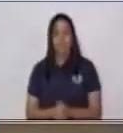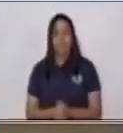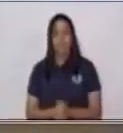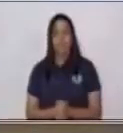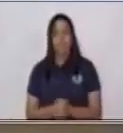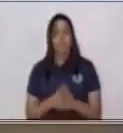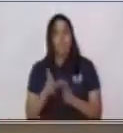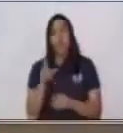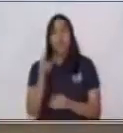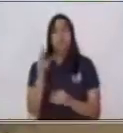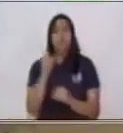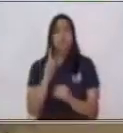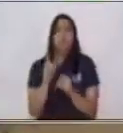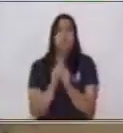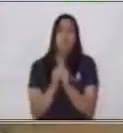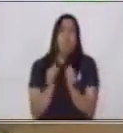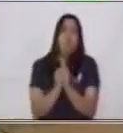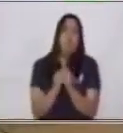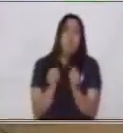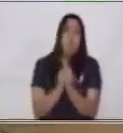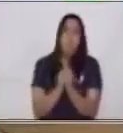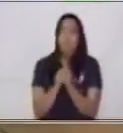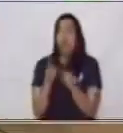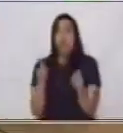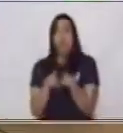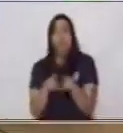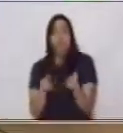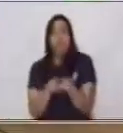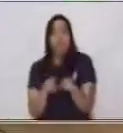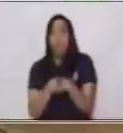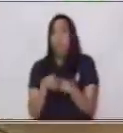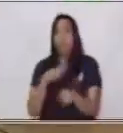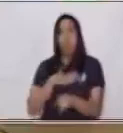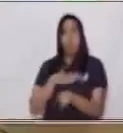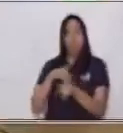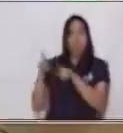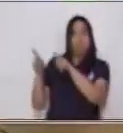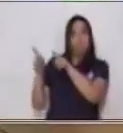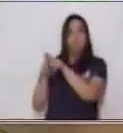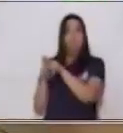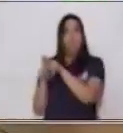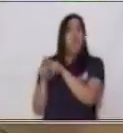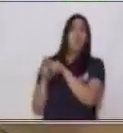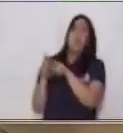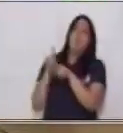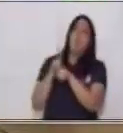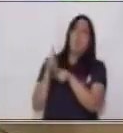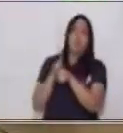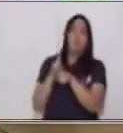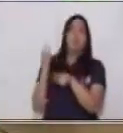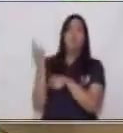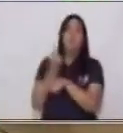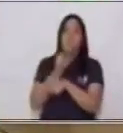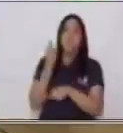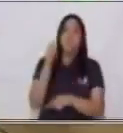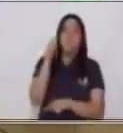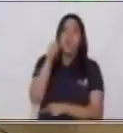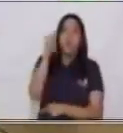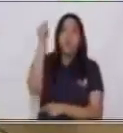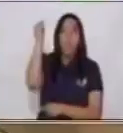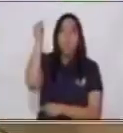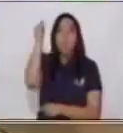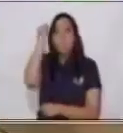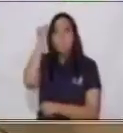Y no te preocupes si la respuesta no coincide con la definición que yo te daré. Lo importante es que tú pienses y